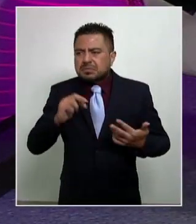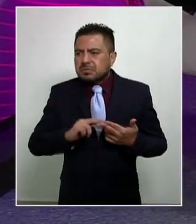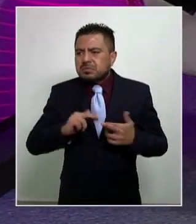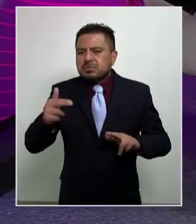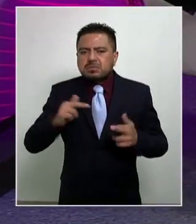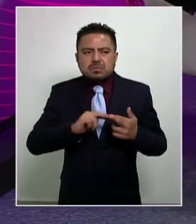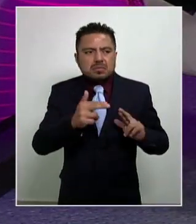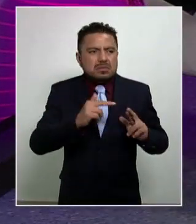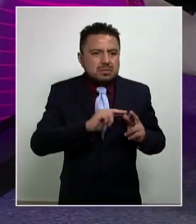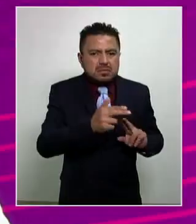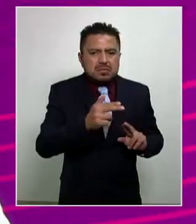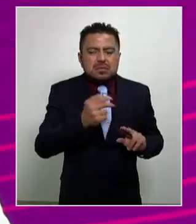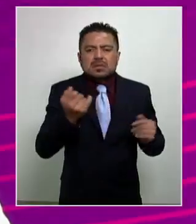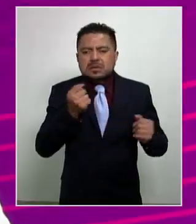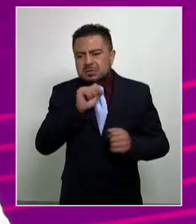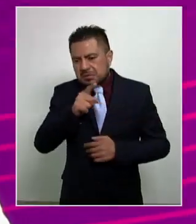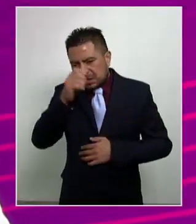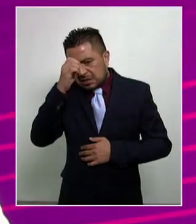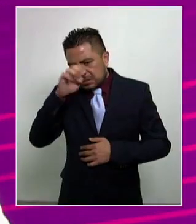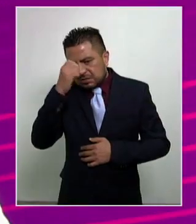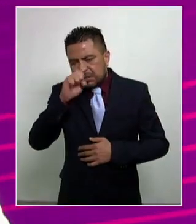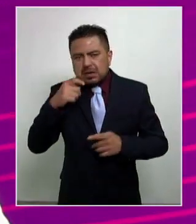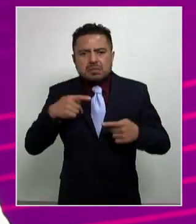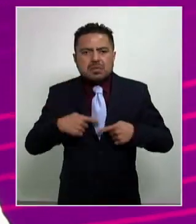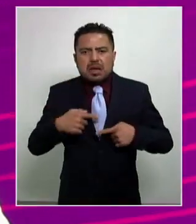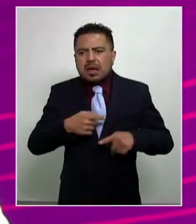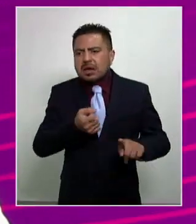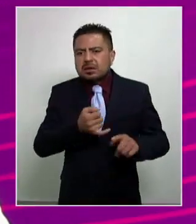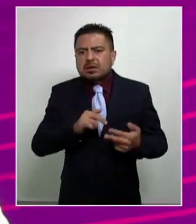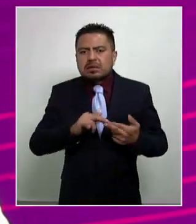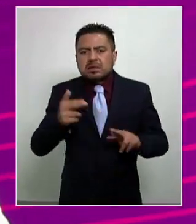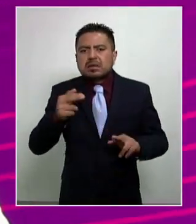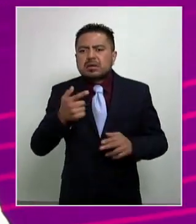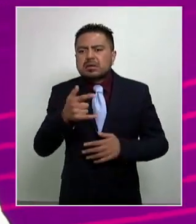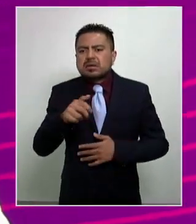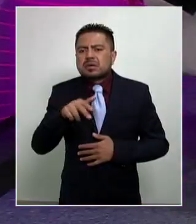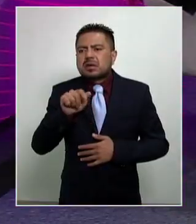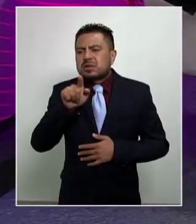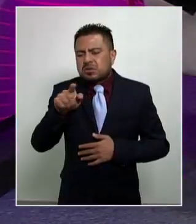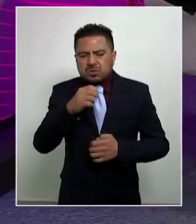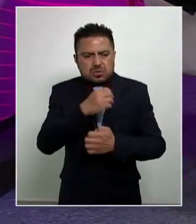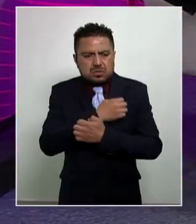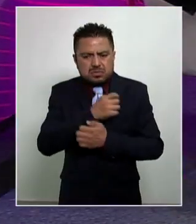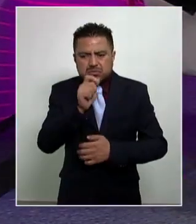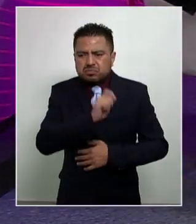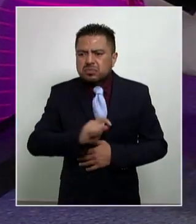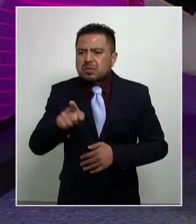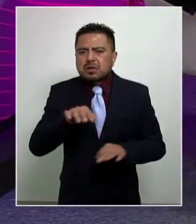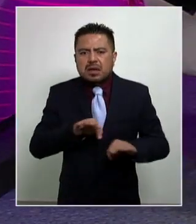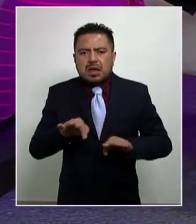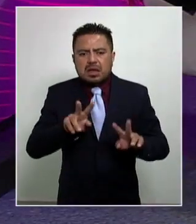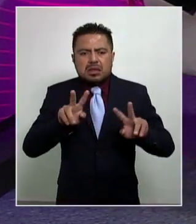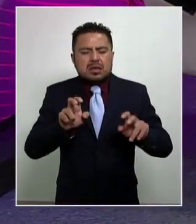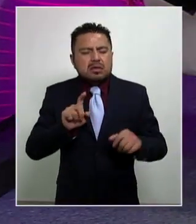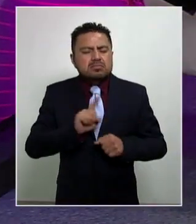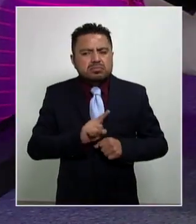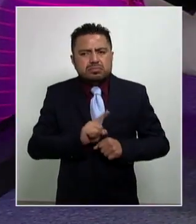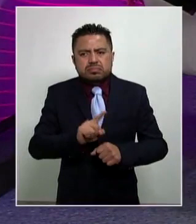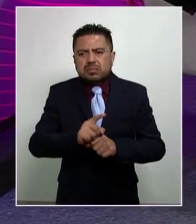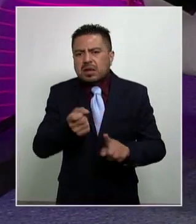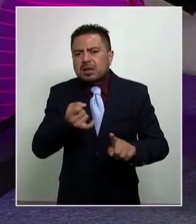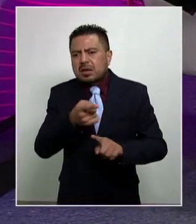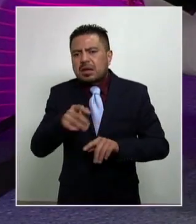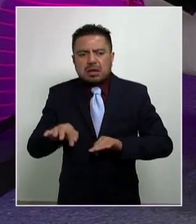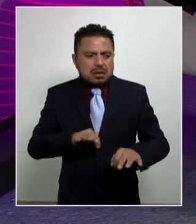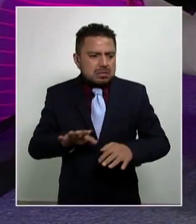Y marca la experiencia de la persona. Y eso, yo ahí, Gina, tú eres experta en educación, trabajas en ese tema todos los días y haces un